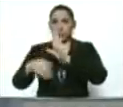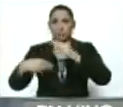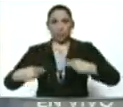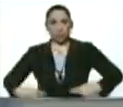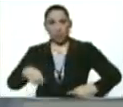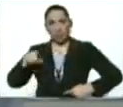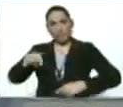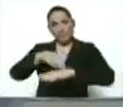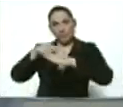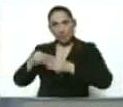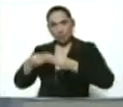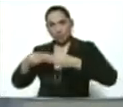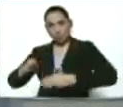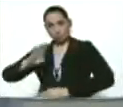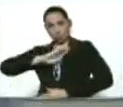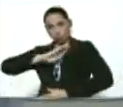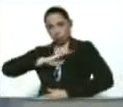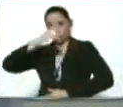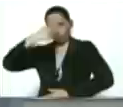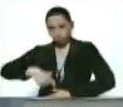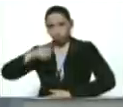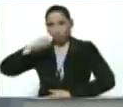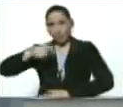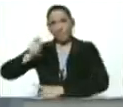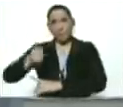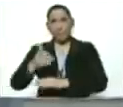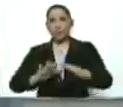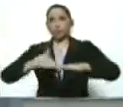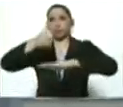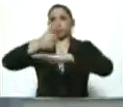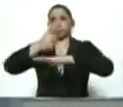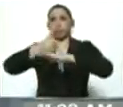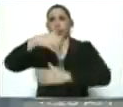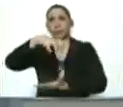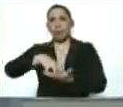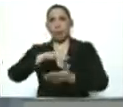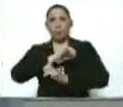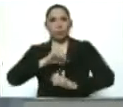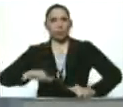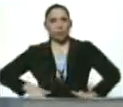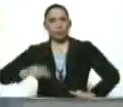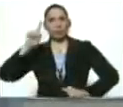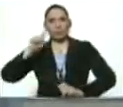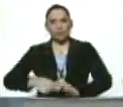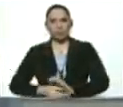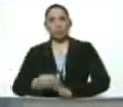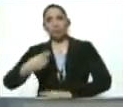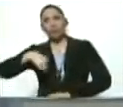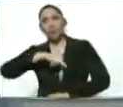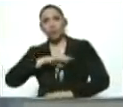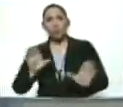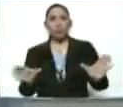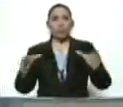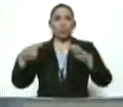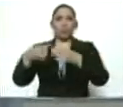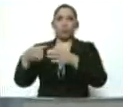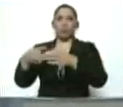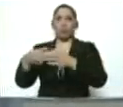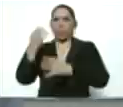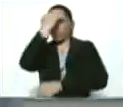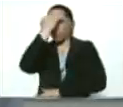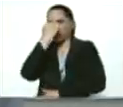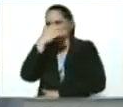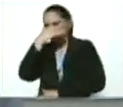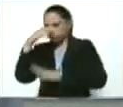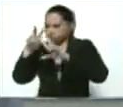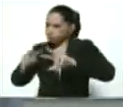de mi persona, obviamente, de la Fiscal Superior del Estado portuguesa, y de nuestro equipo de